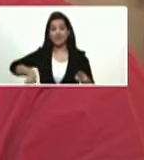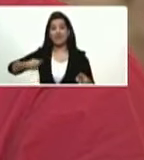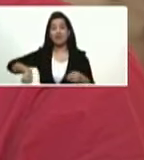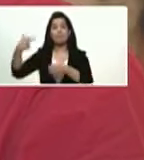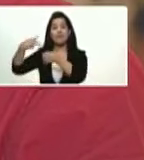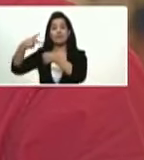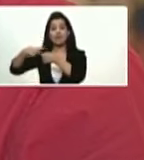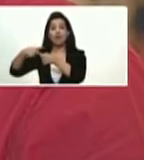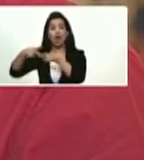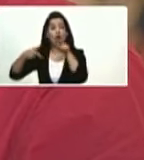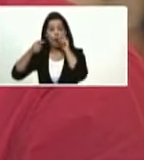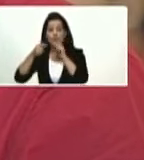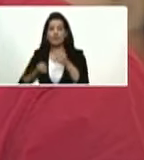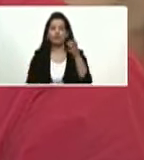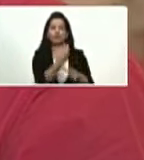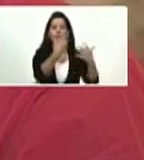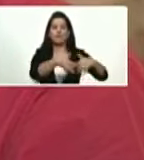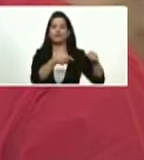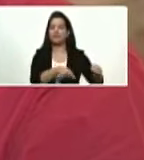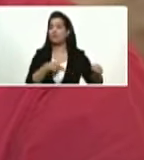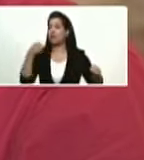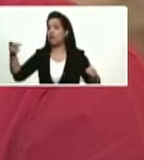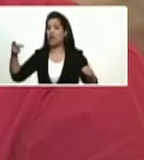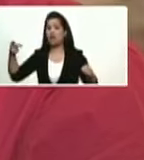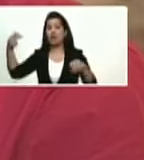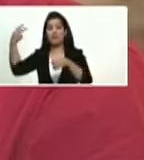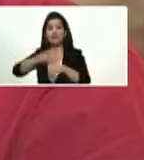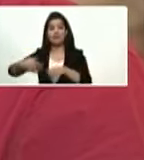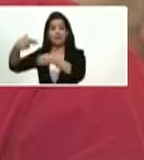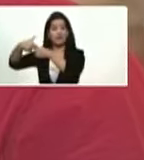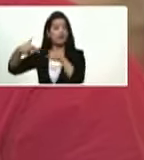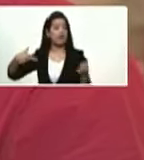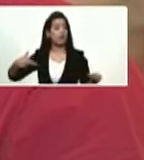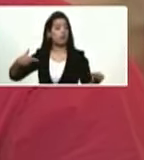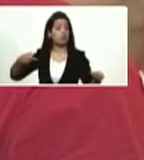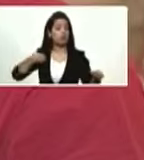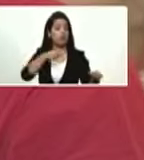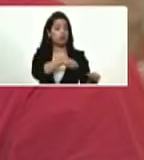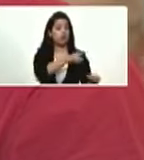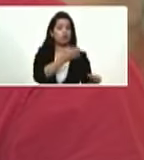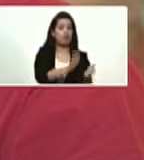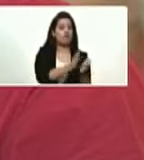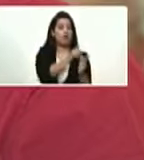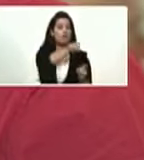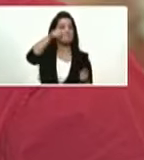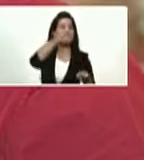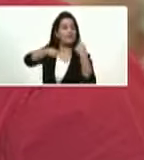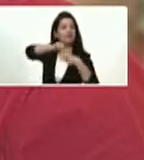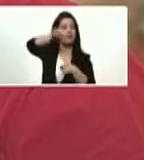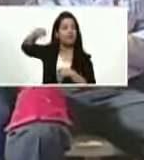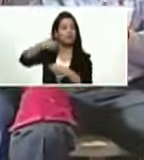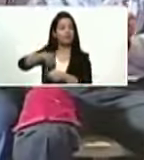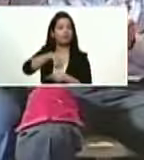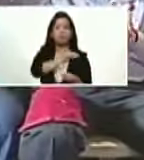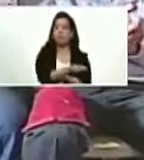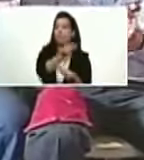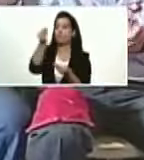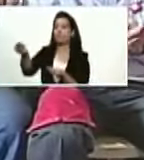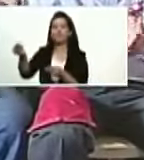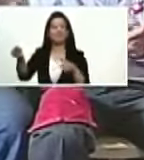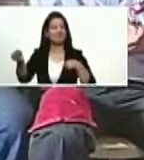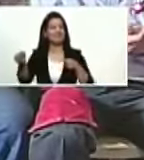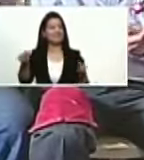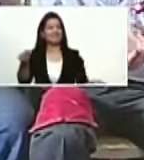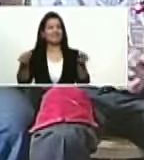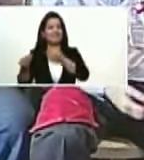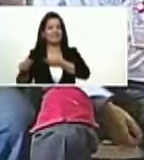y daba el vuelto vendiendo todas las válvulas que la industria petrolera requería. Además, involucrado